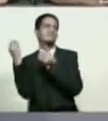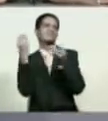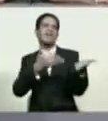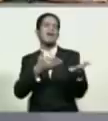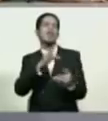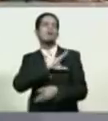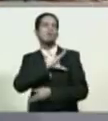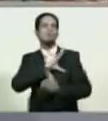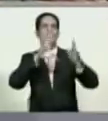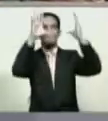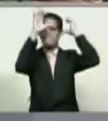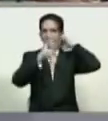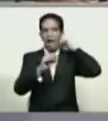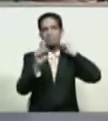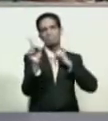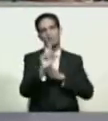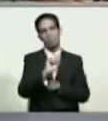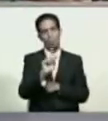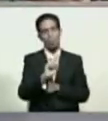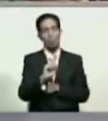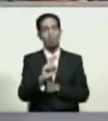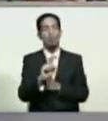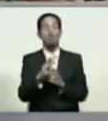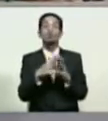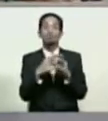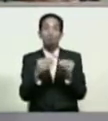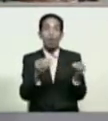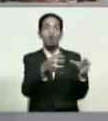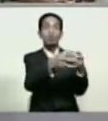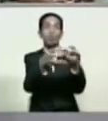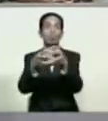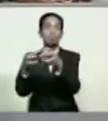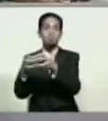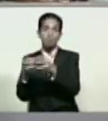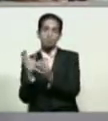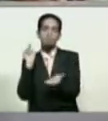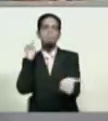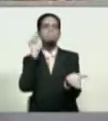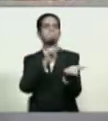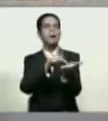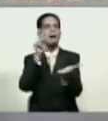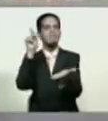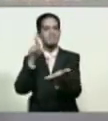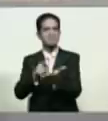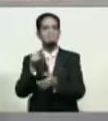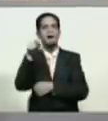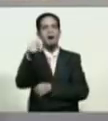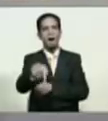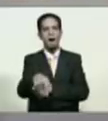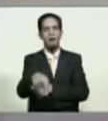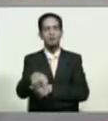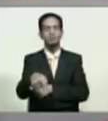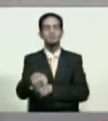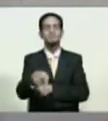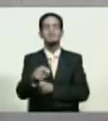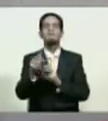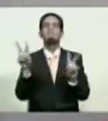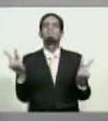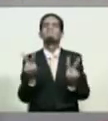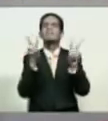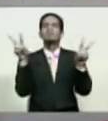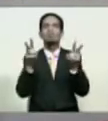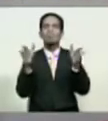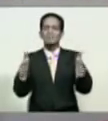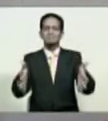a todos los movimientos políticos y políticos sociales que participamos en esta épica. No. Es una victoria que se ganó